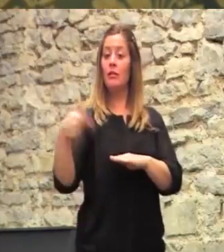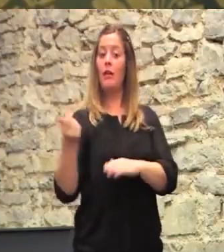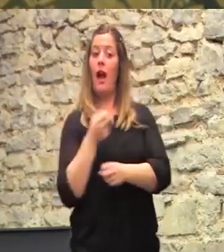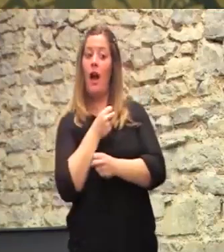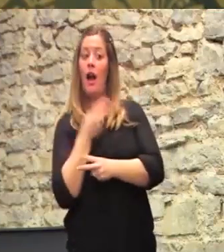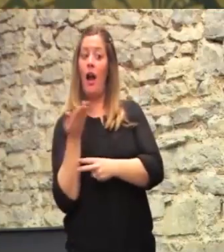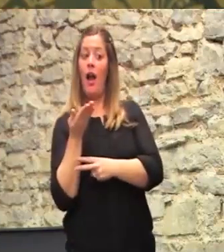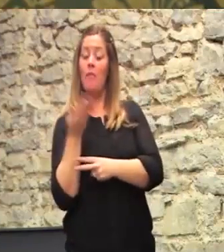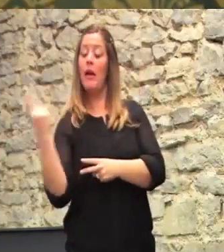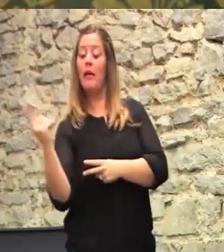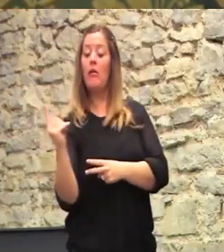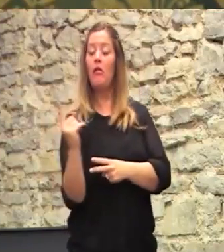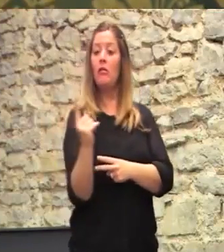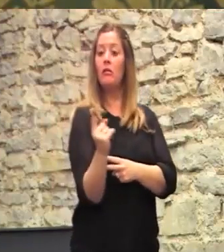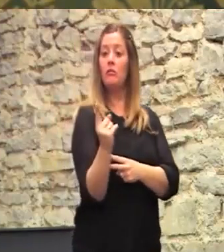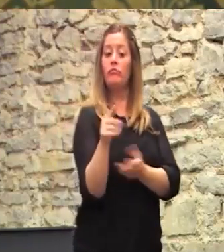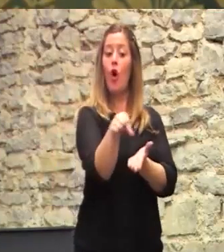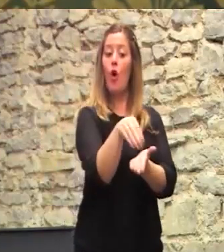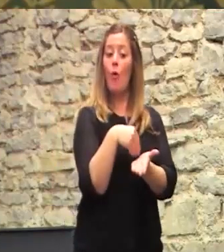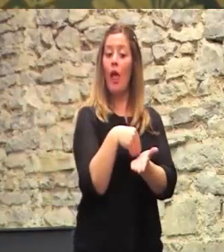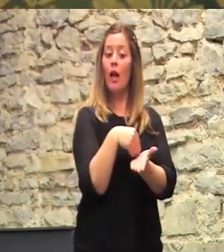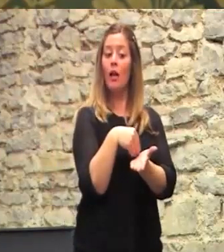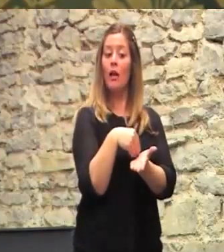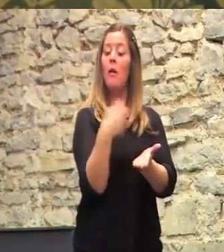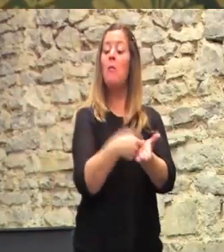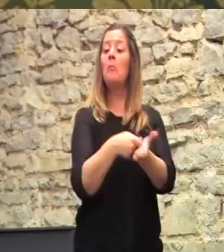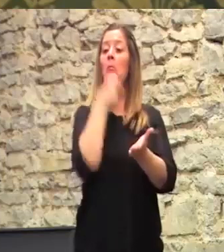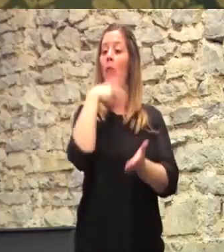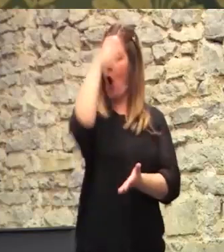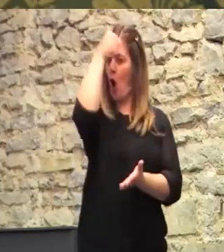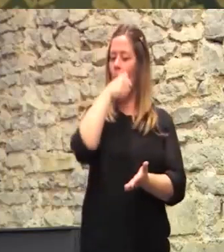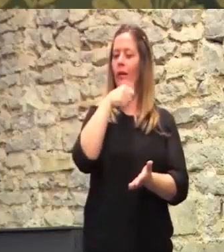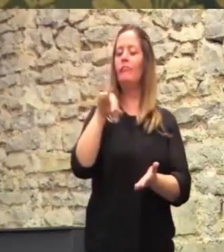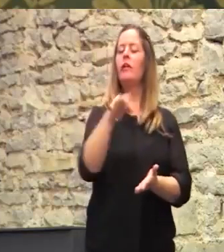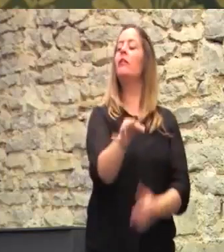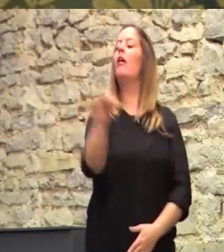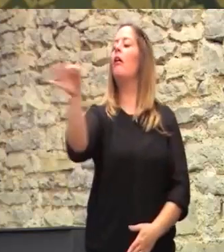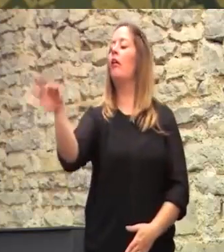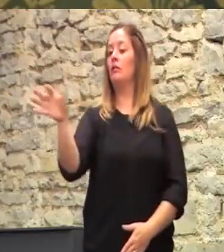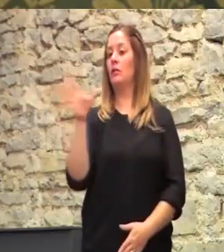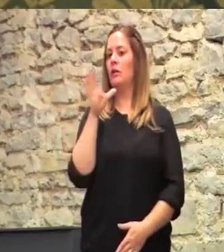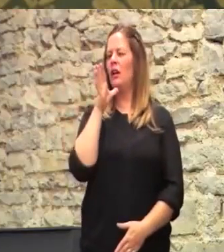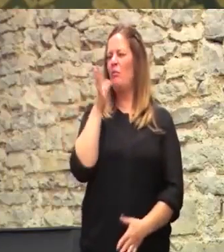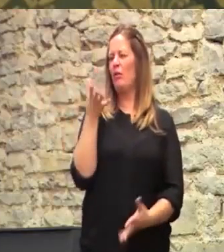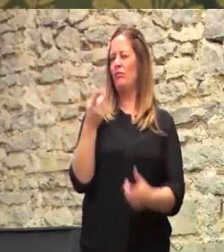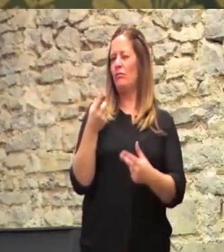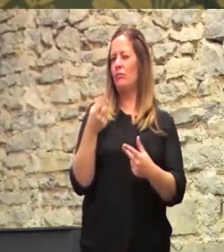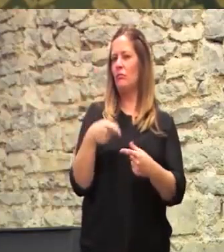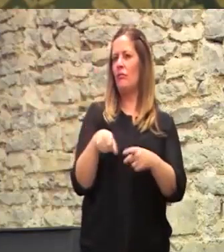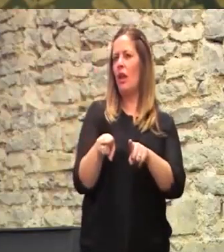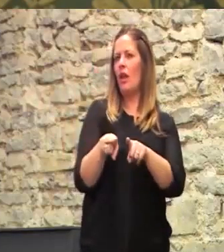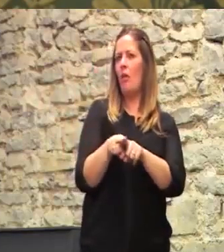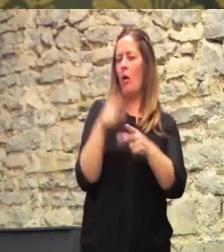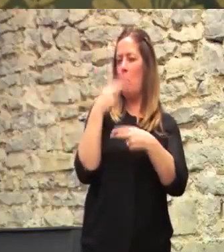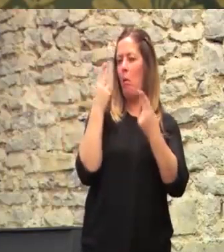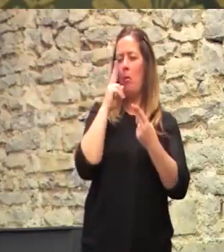cuenta se la pagará el barón porque no estaba bien visto que fuese la mujer la que